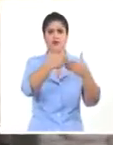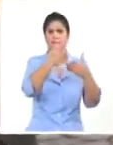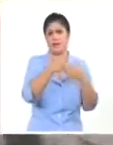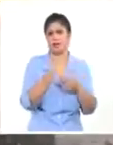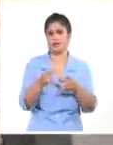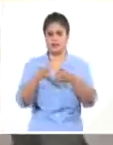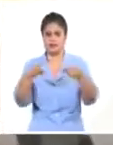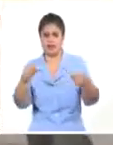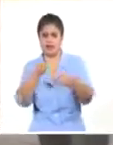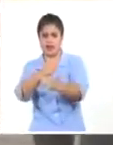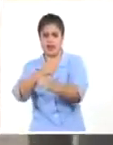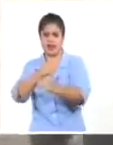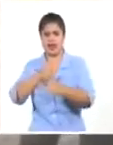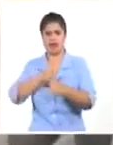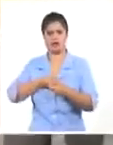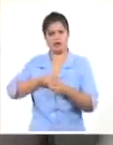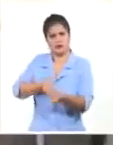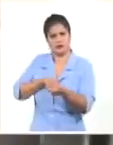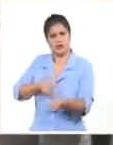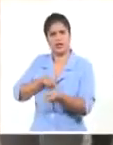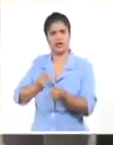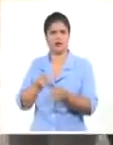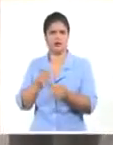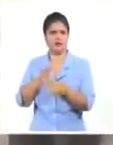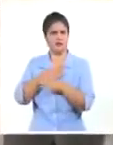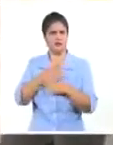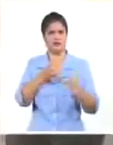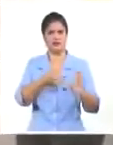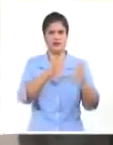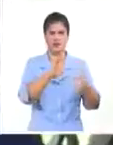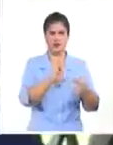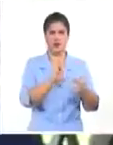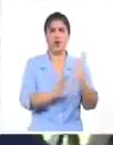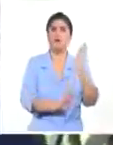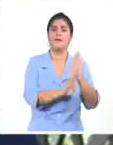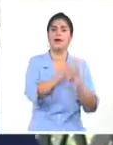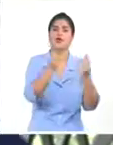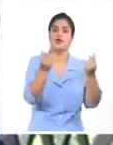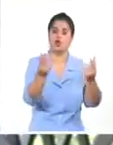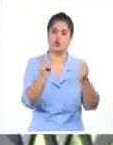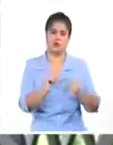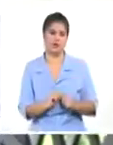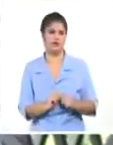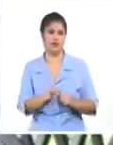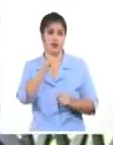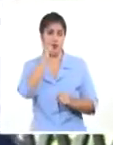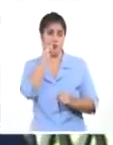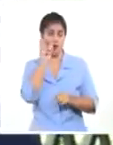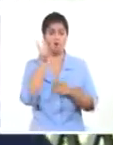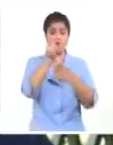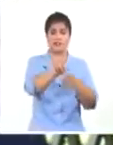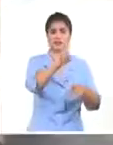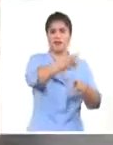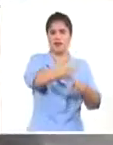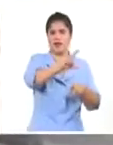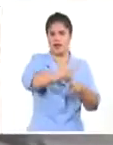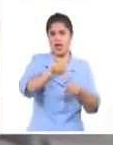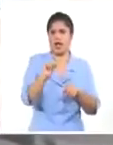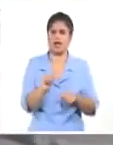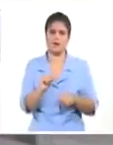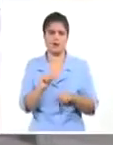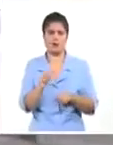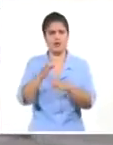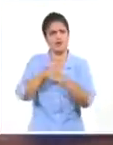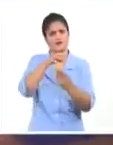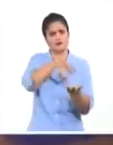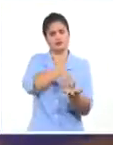la Unidad Estatal de Base Pesquera Industrial Bolivia llegó el miembro del Comité Central, donde recibió una explicación sobre el proceso